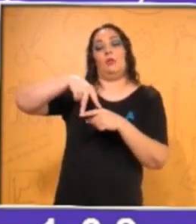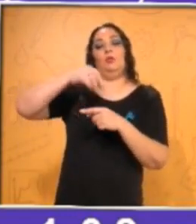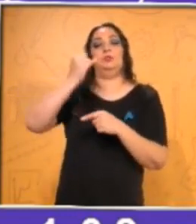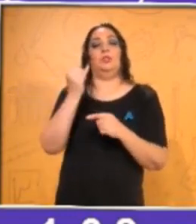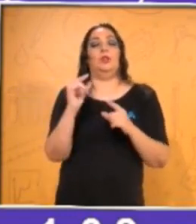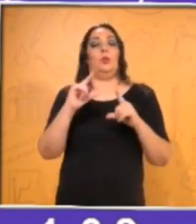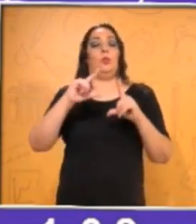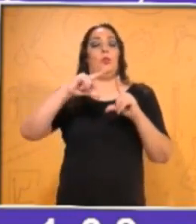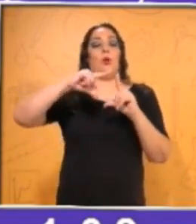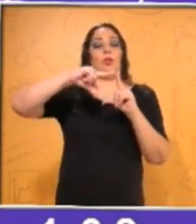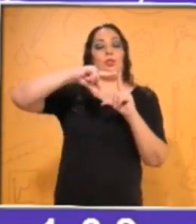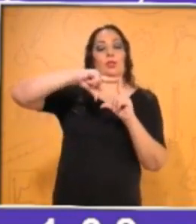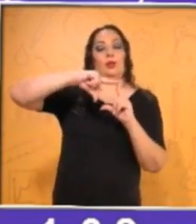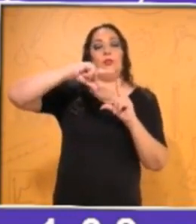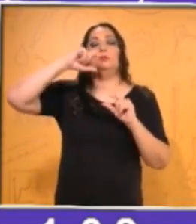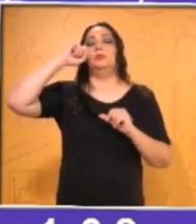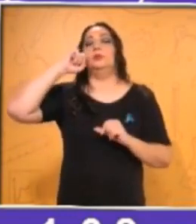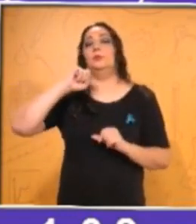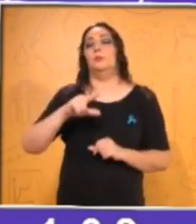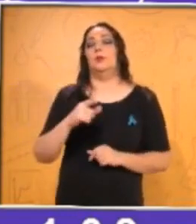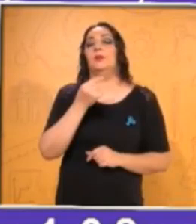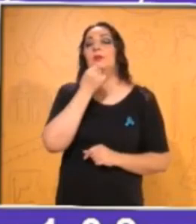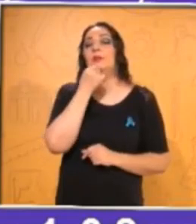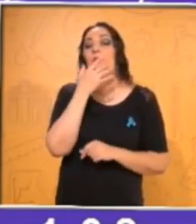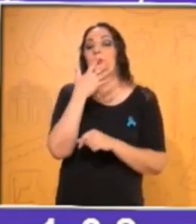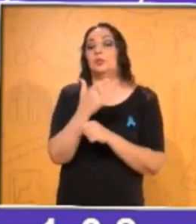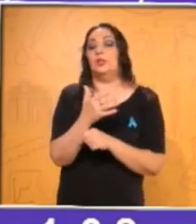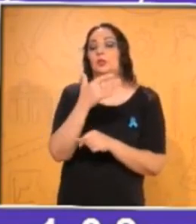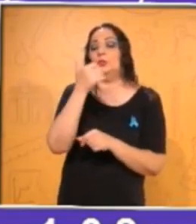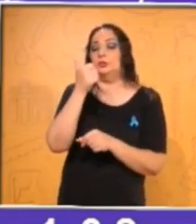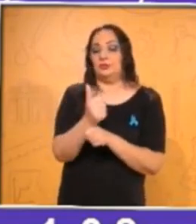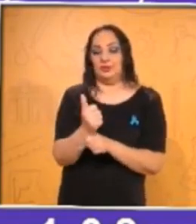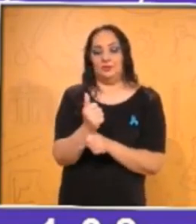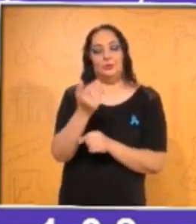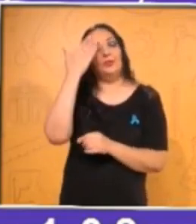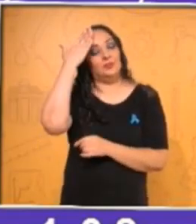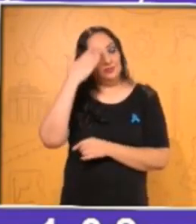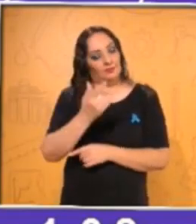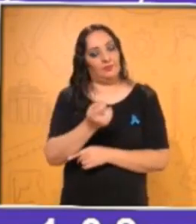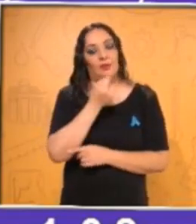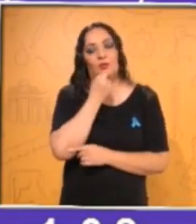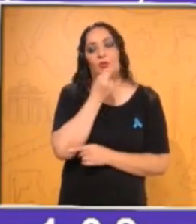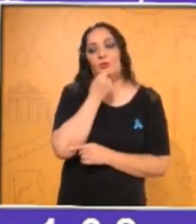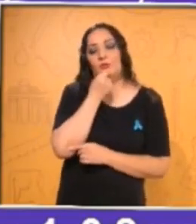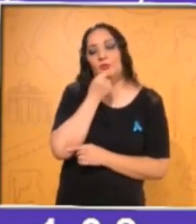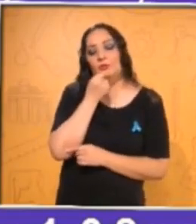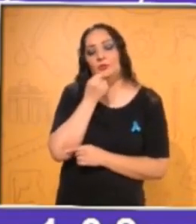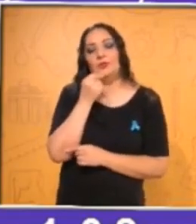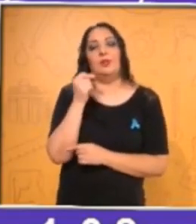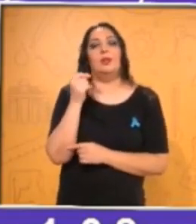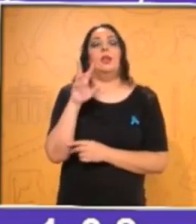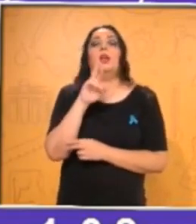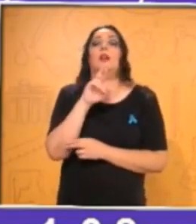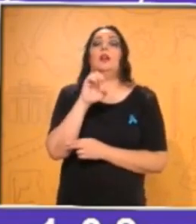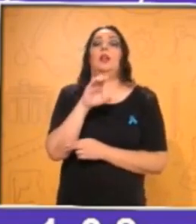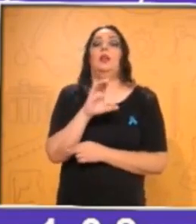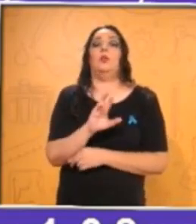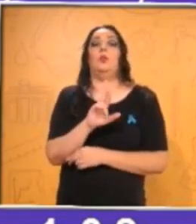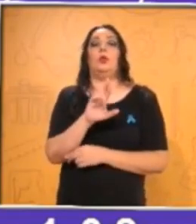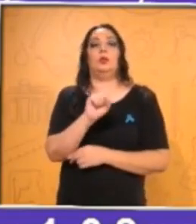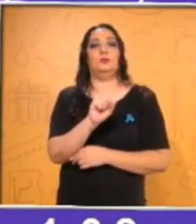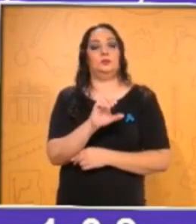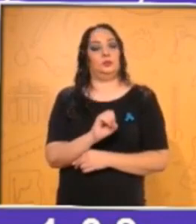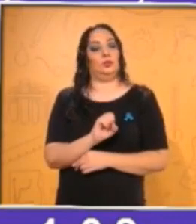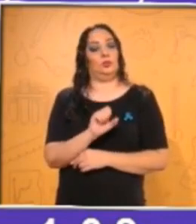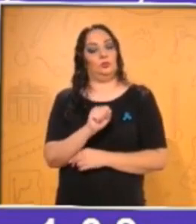y sexto ya saben que los poemas y los recursos literarios ya los conocen. Solo que aquí vamos a dar un